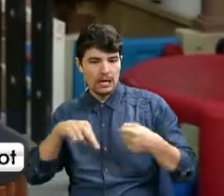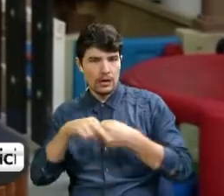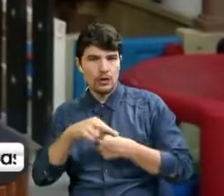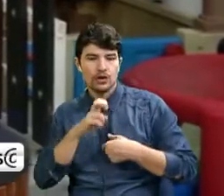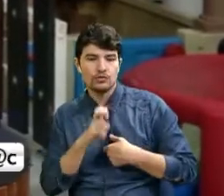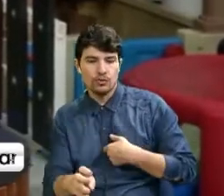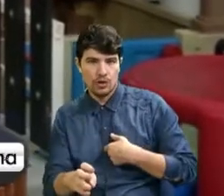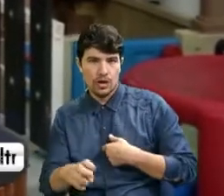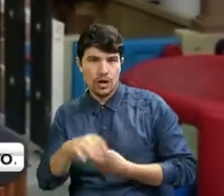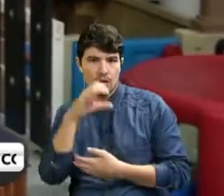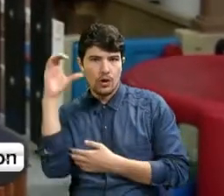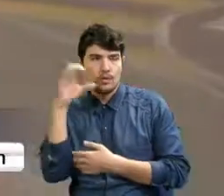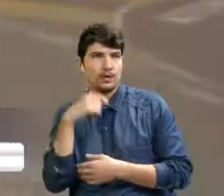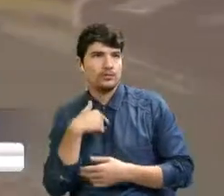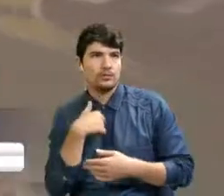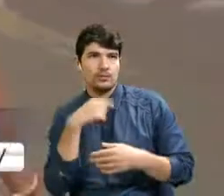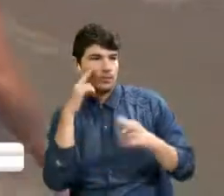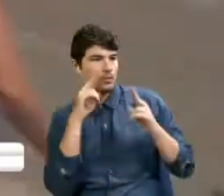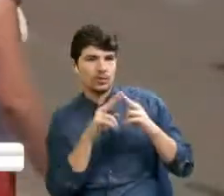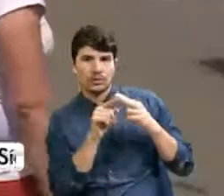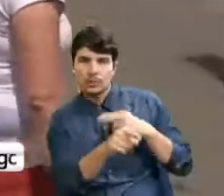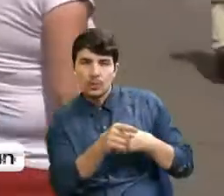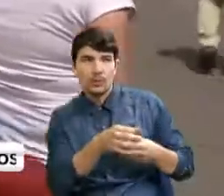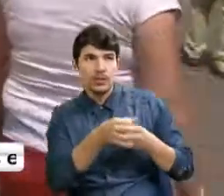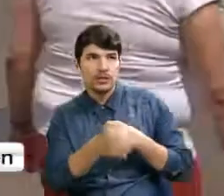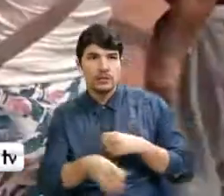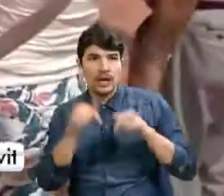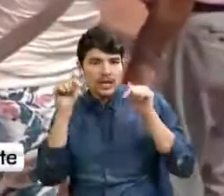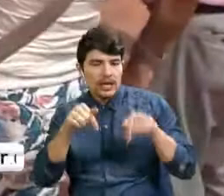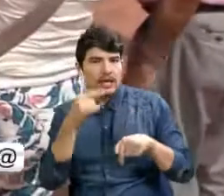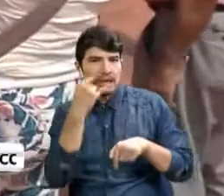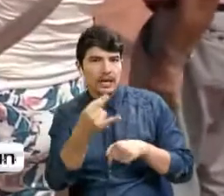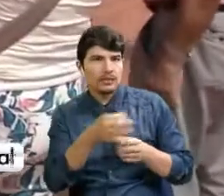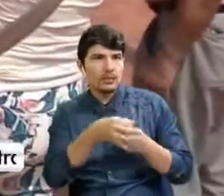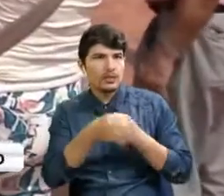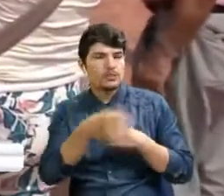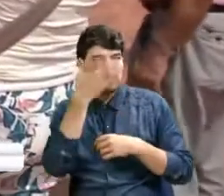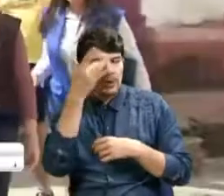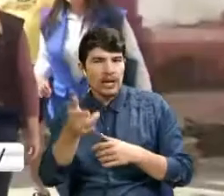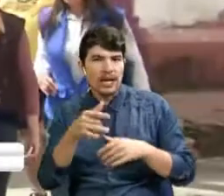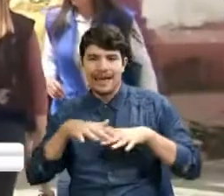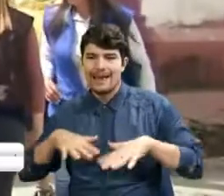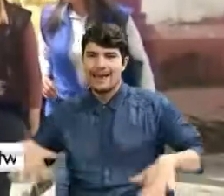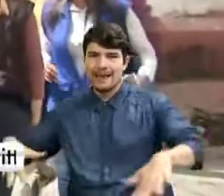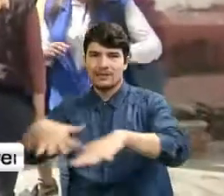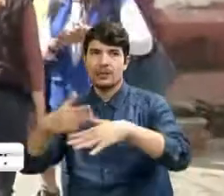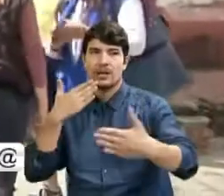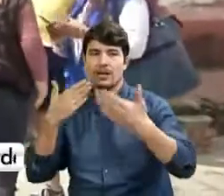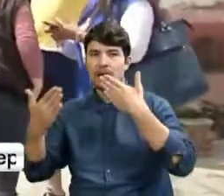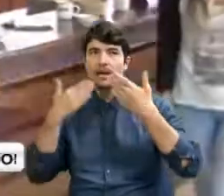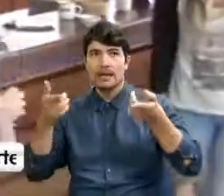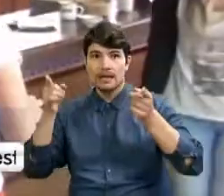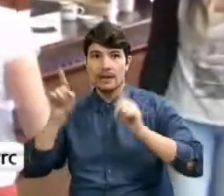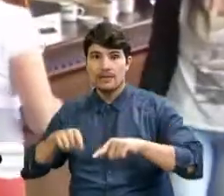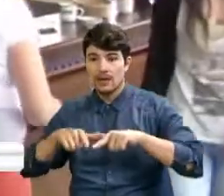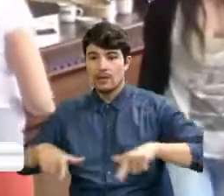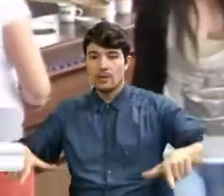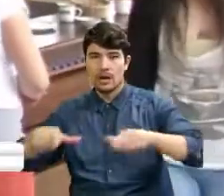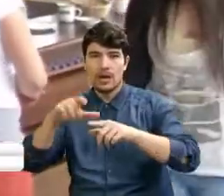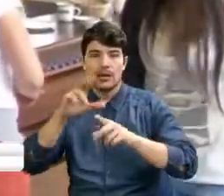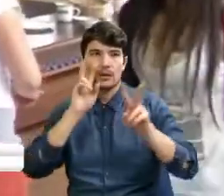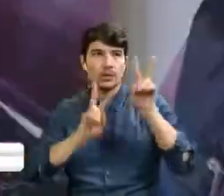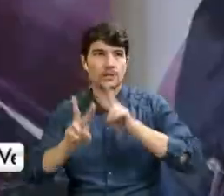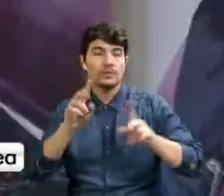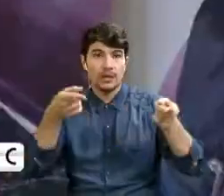Colombia, pues no la conocíamos. El atractivo de este municipio también se encuentra en la zona rural y en los complejos turísticos como